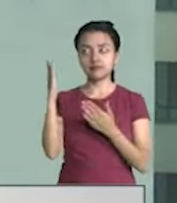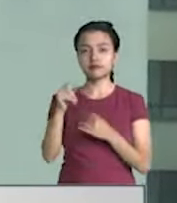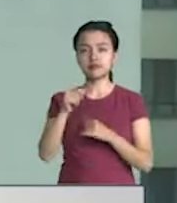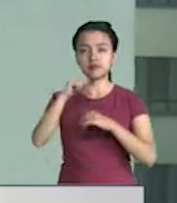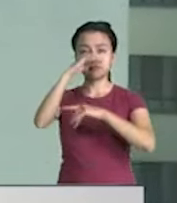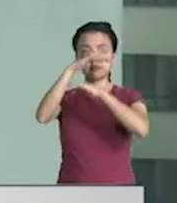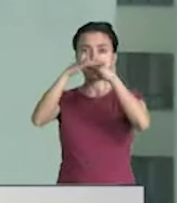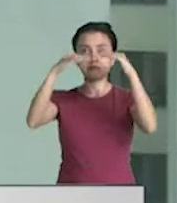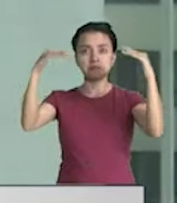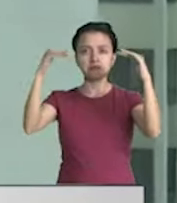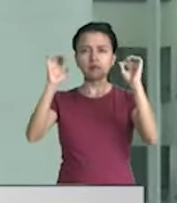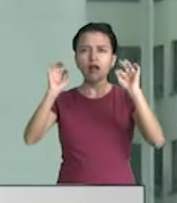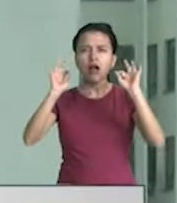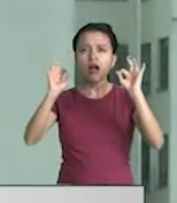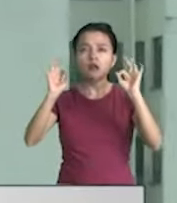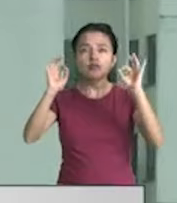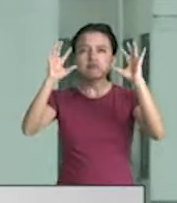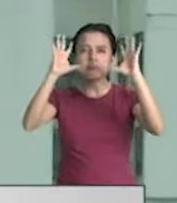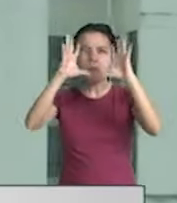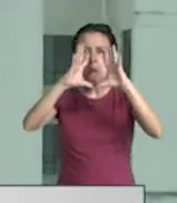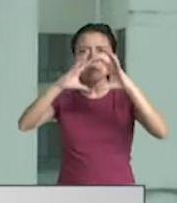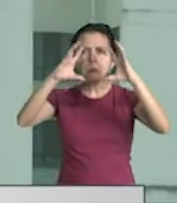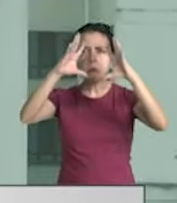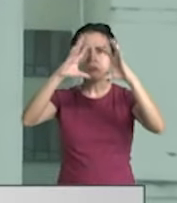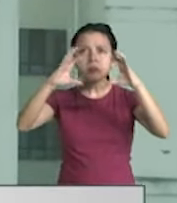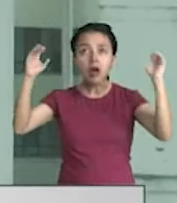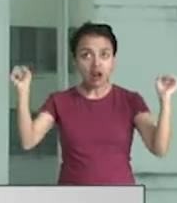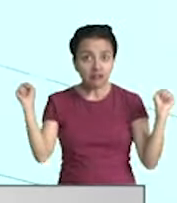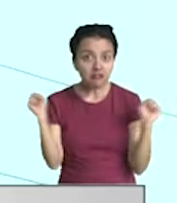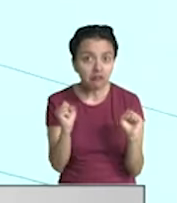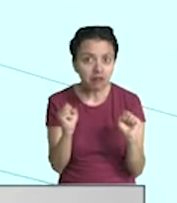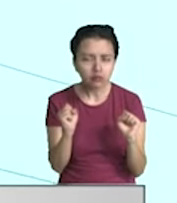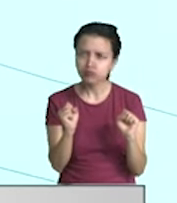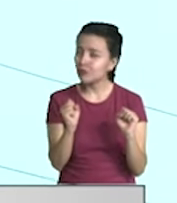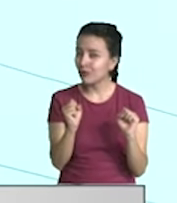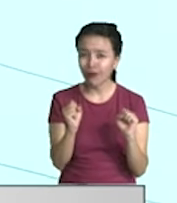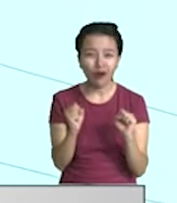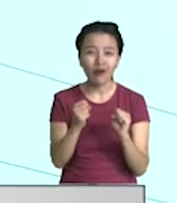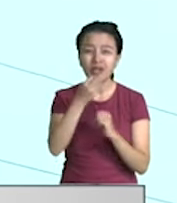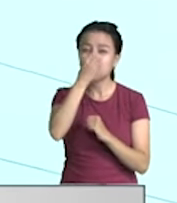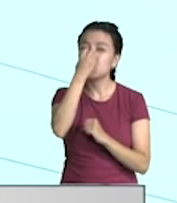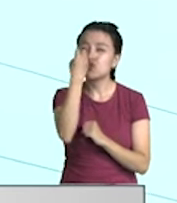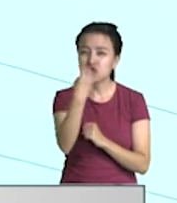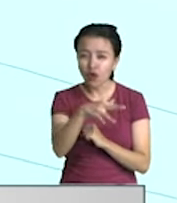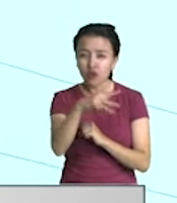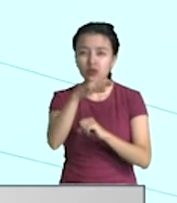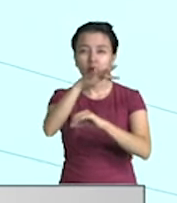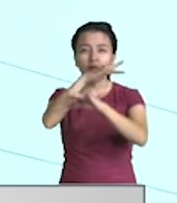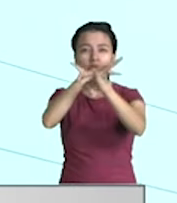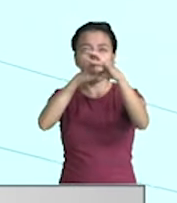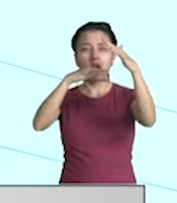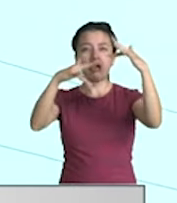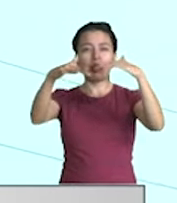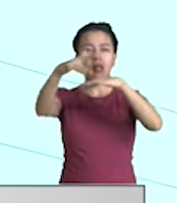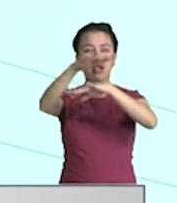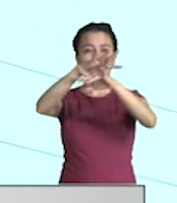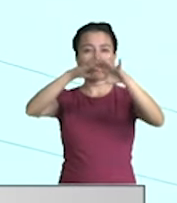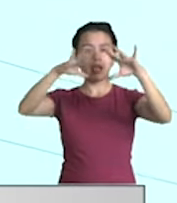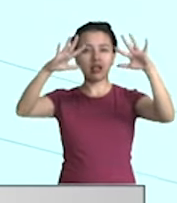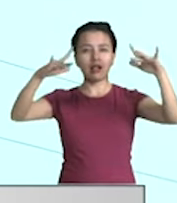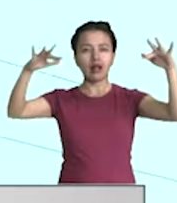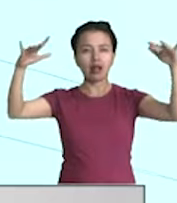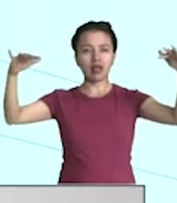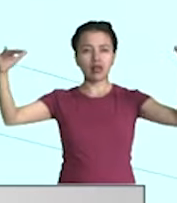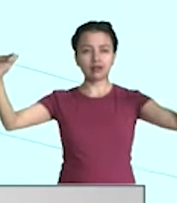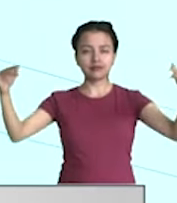cielos santandereanos parecen broma, pero no lo son. Las imágenes son la prueba de los altos niveles de contaminación que